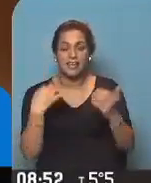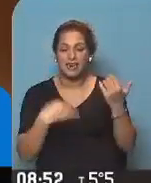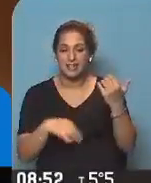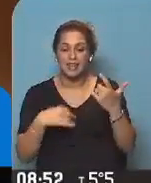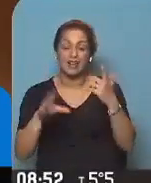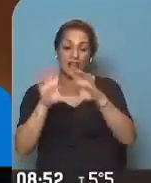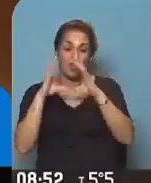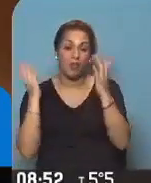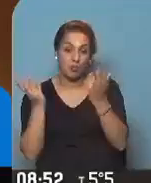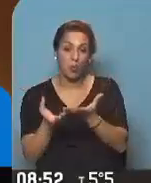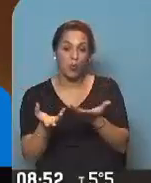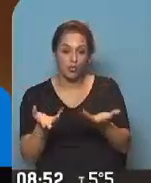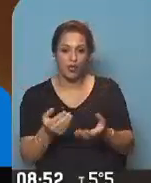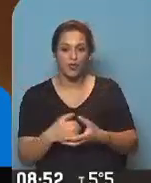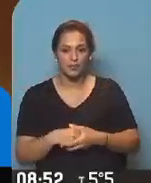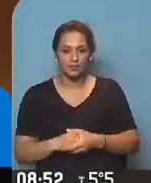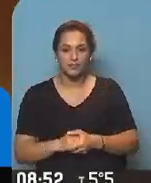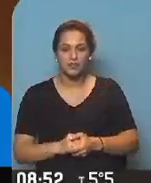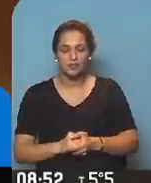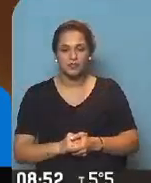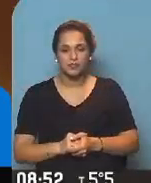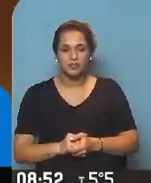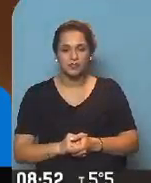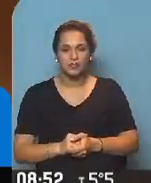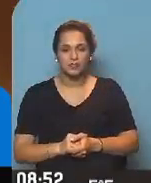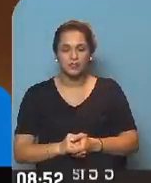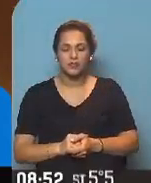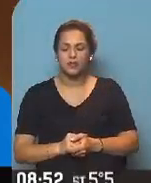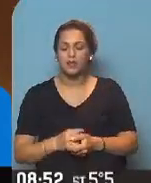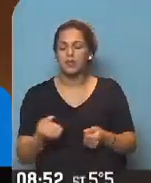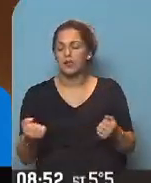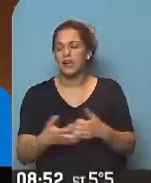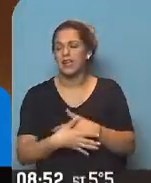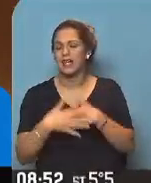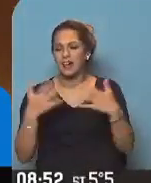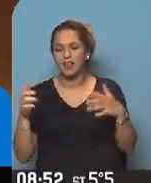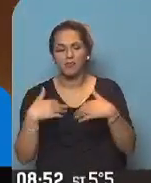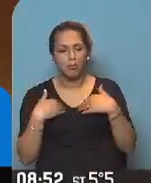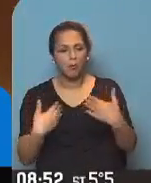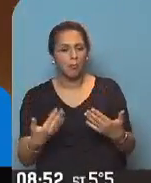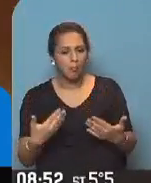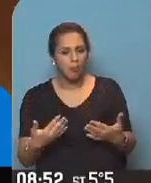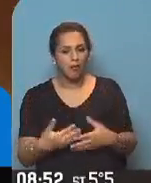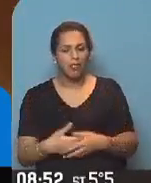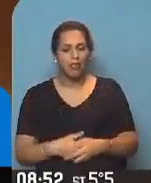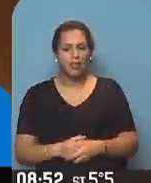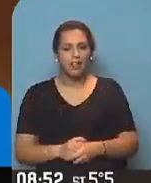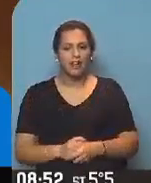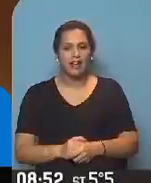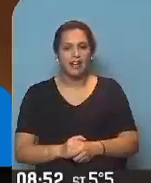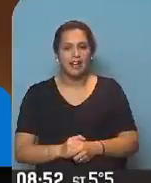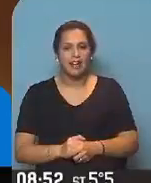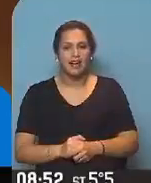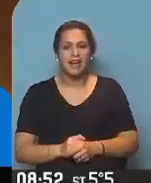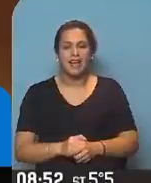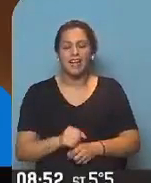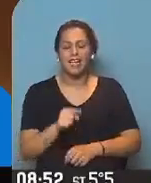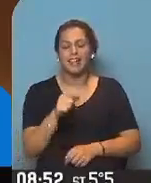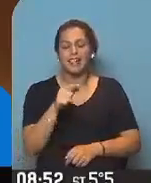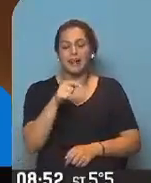del mundo y su enorme capacidad de acoger guitarristas